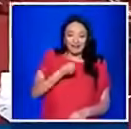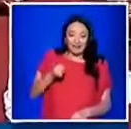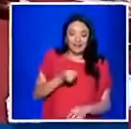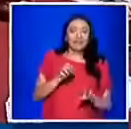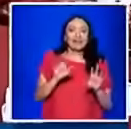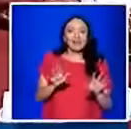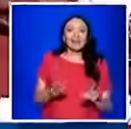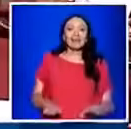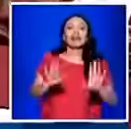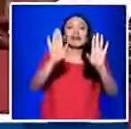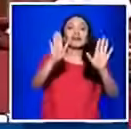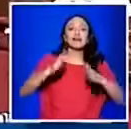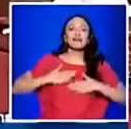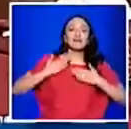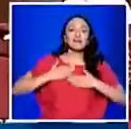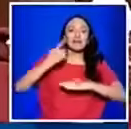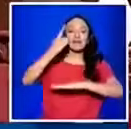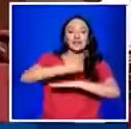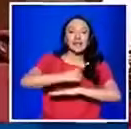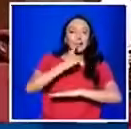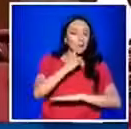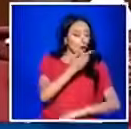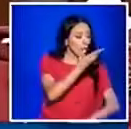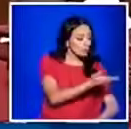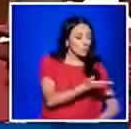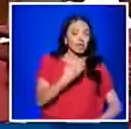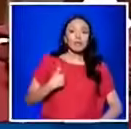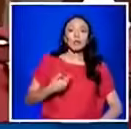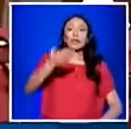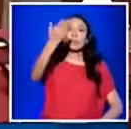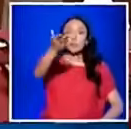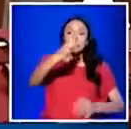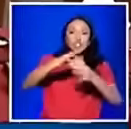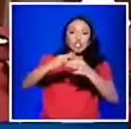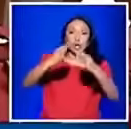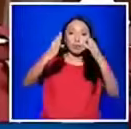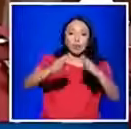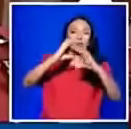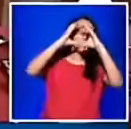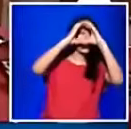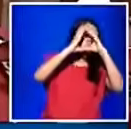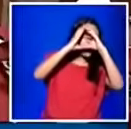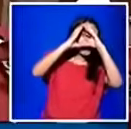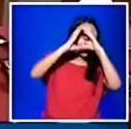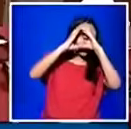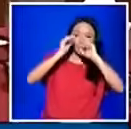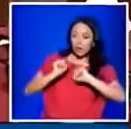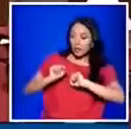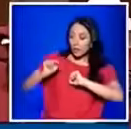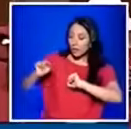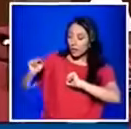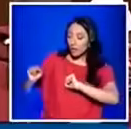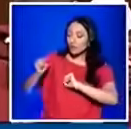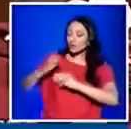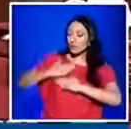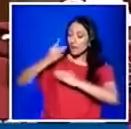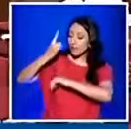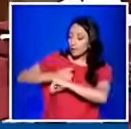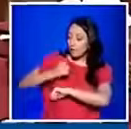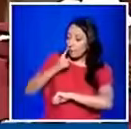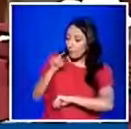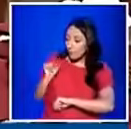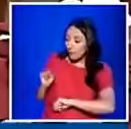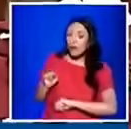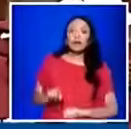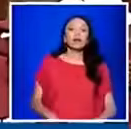queremos decirles un feliz Día del Padre. Para usted, Joselito, para mis compañeros que están aquí presentes, Rodolfo, Danilito, para todos quienes están aquí en la unión, para